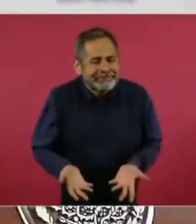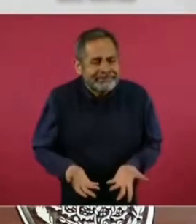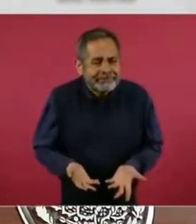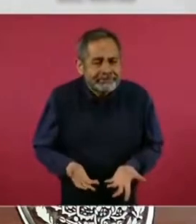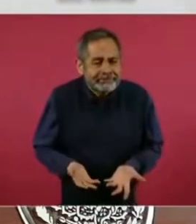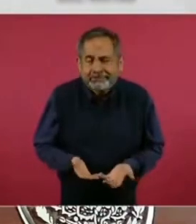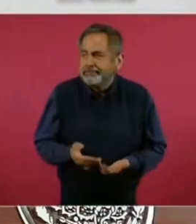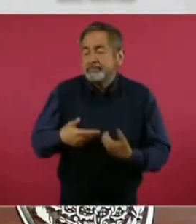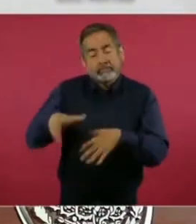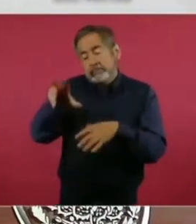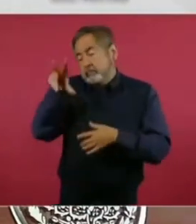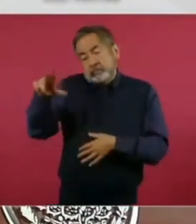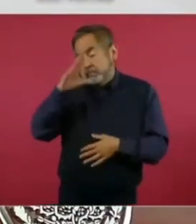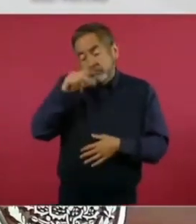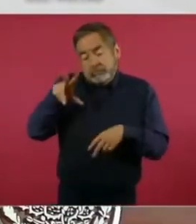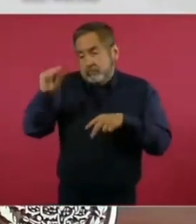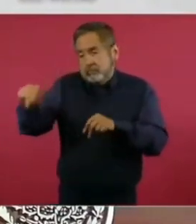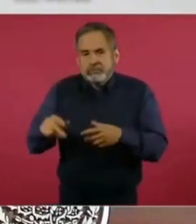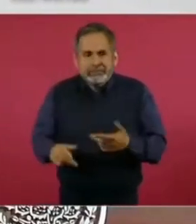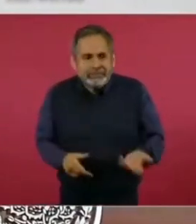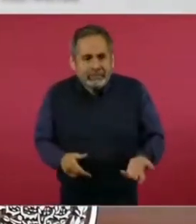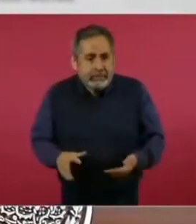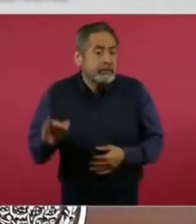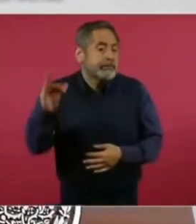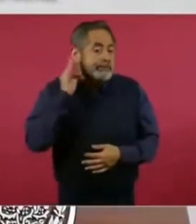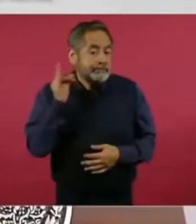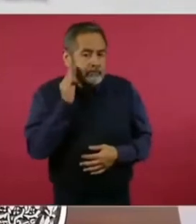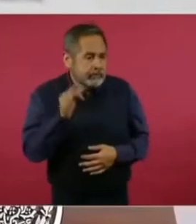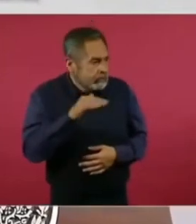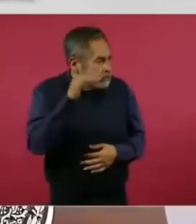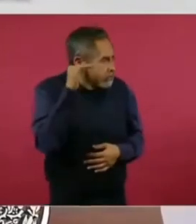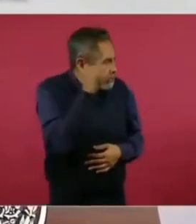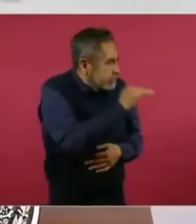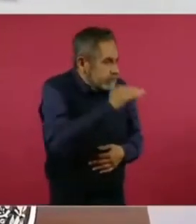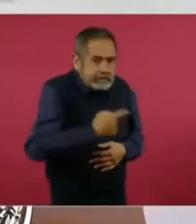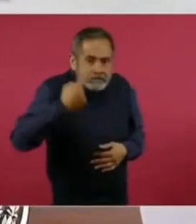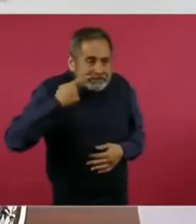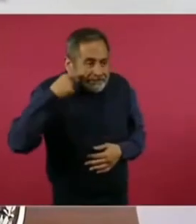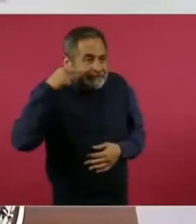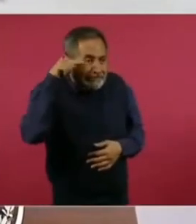Apela la fiscalía